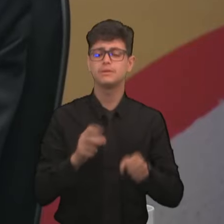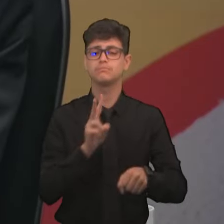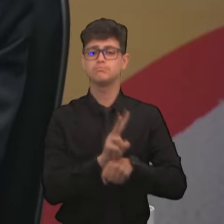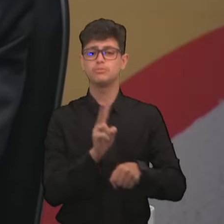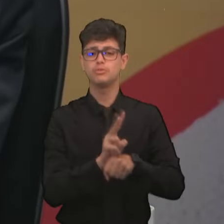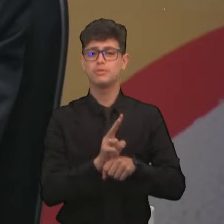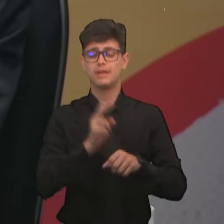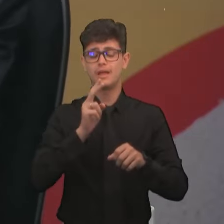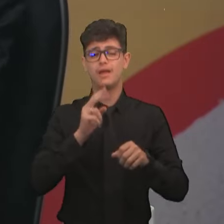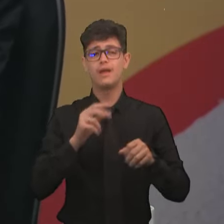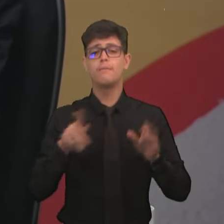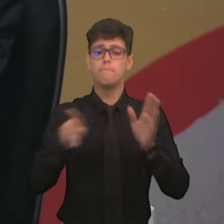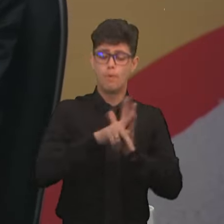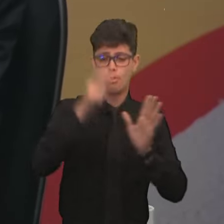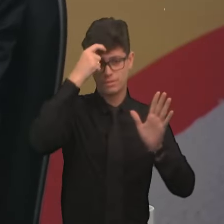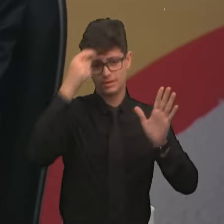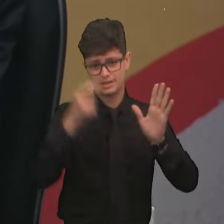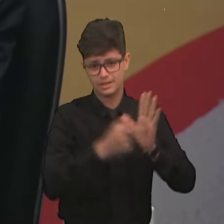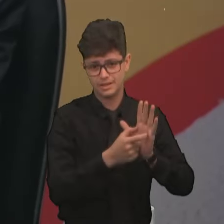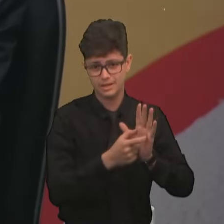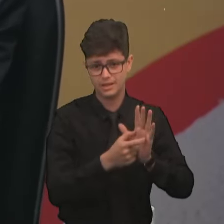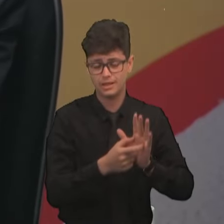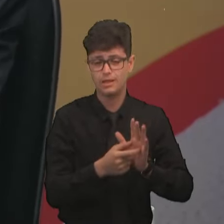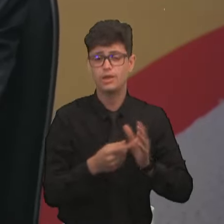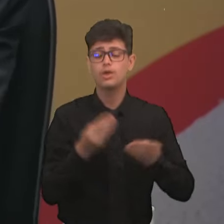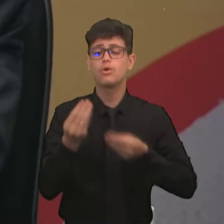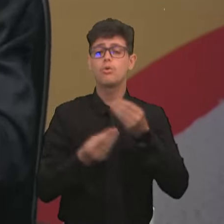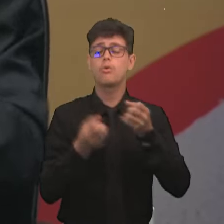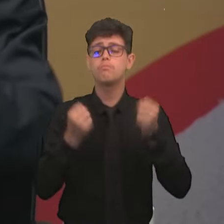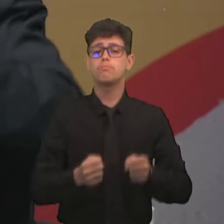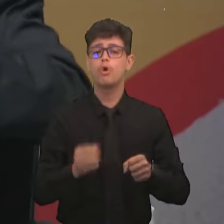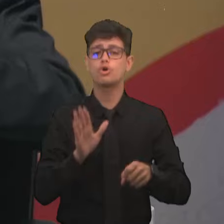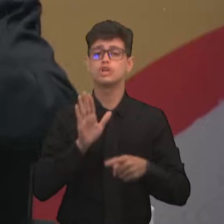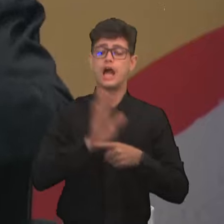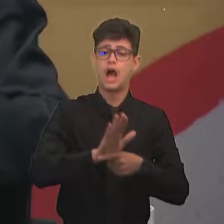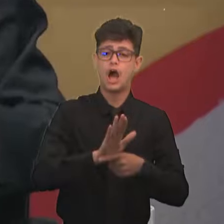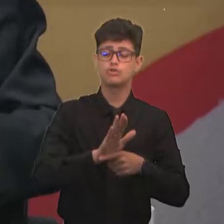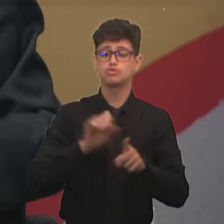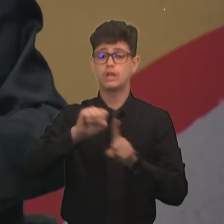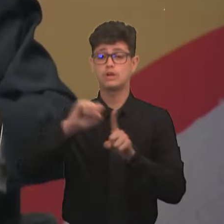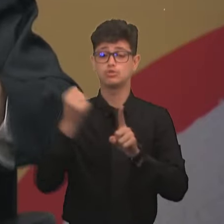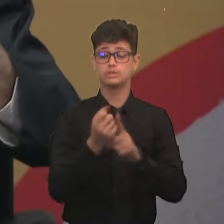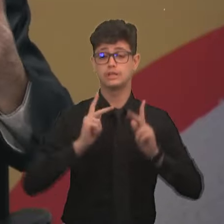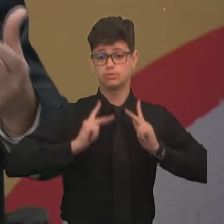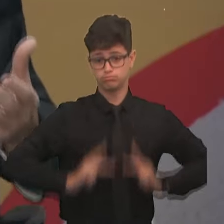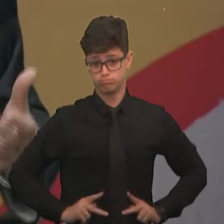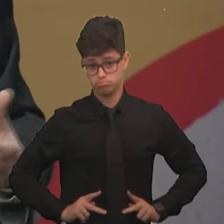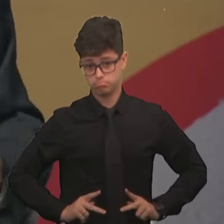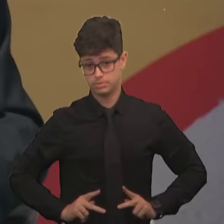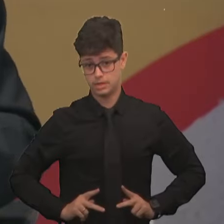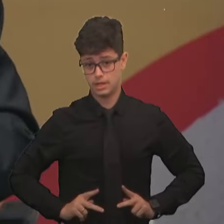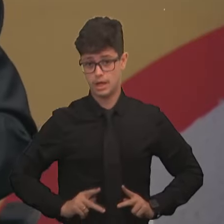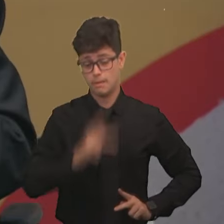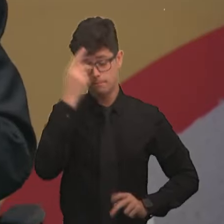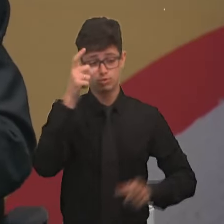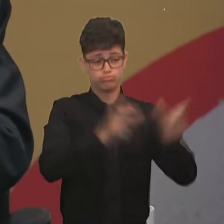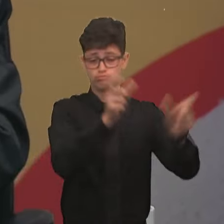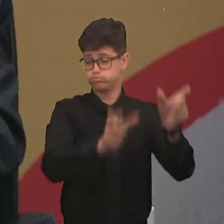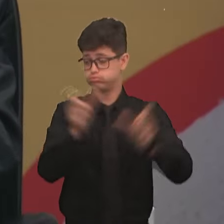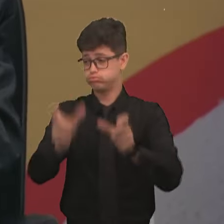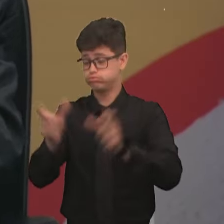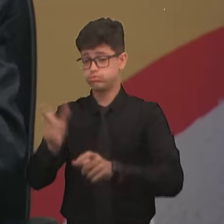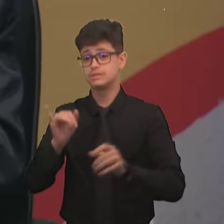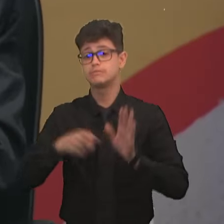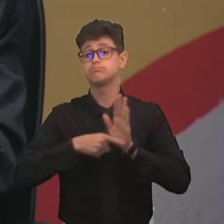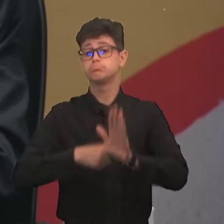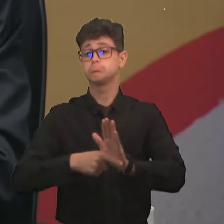una reglamentación de la inteligencia artificial y hacer que sirva a la causa de la humanidad y no la apropien